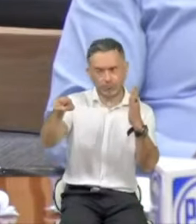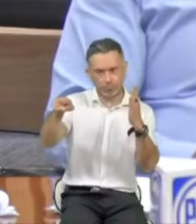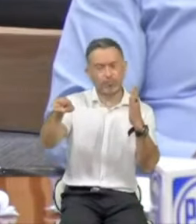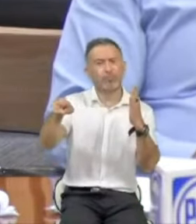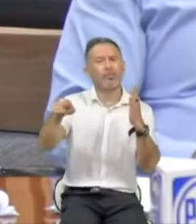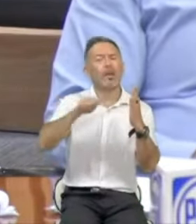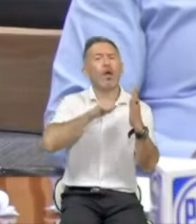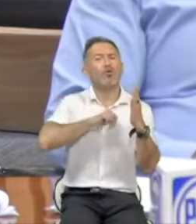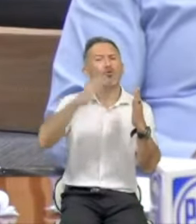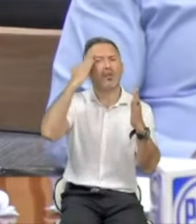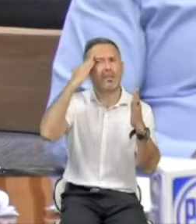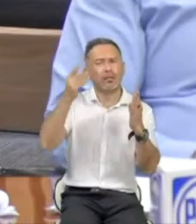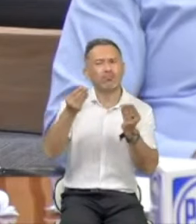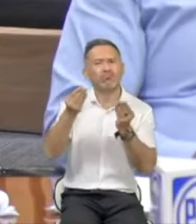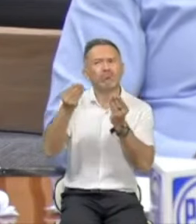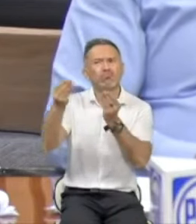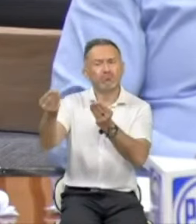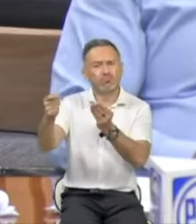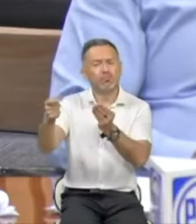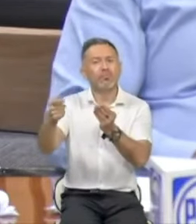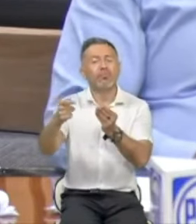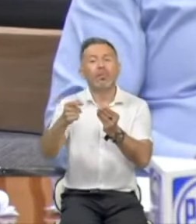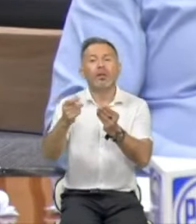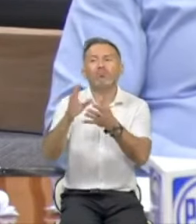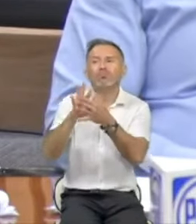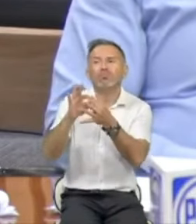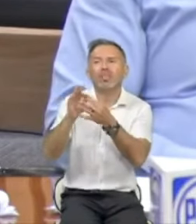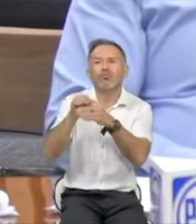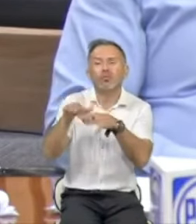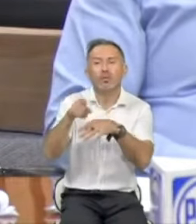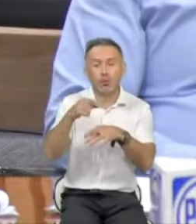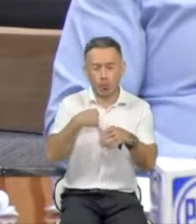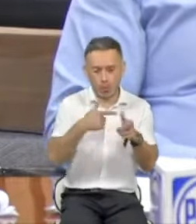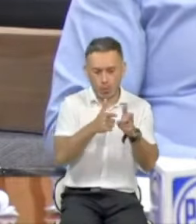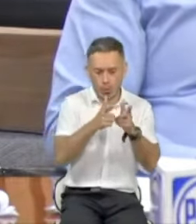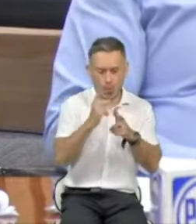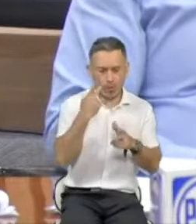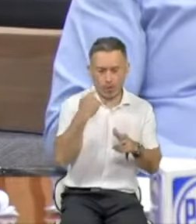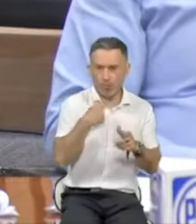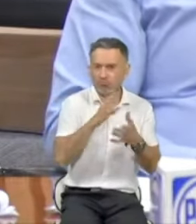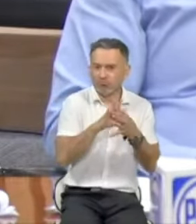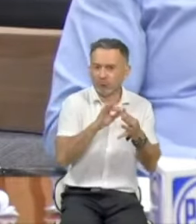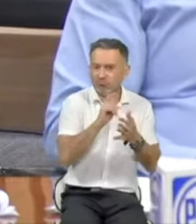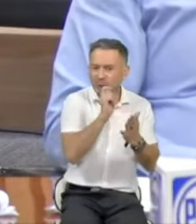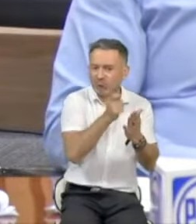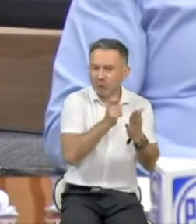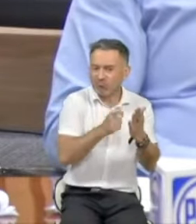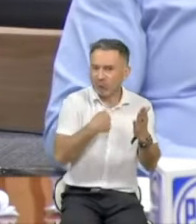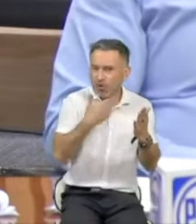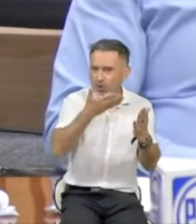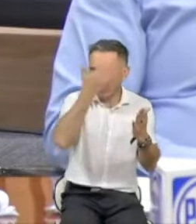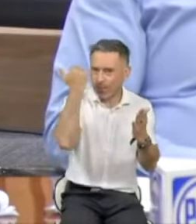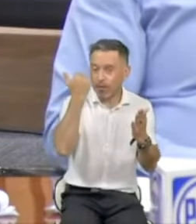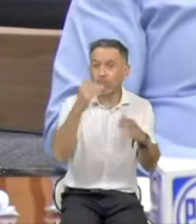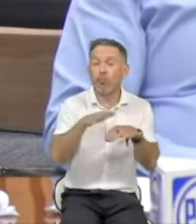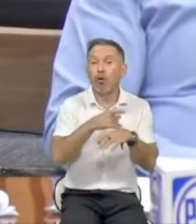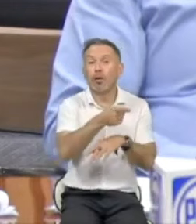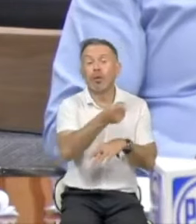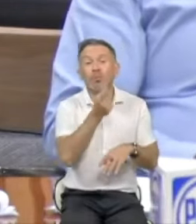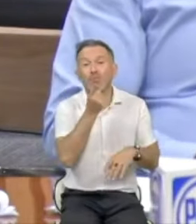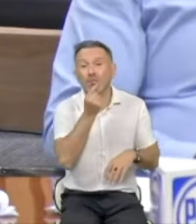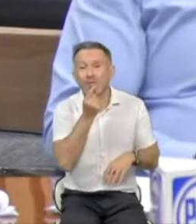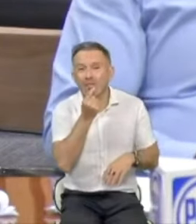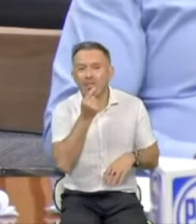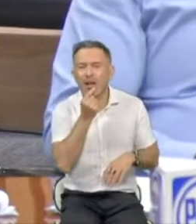pudieran dar información que no que no necesariamente teníamos los partidos eh Porque los elementos de seguridad